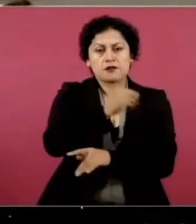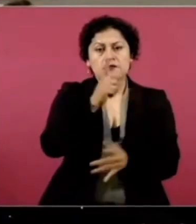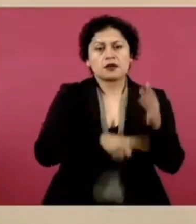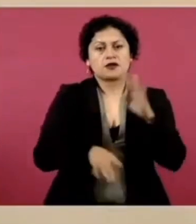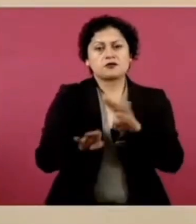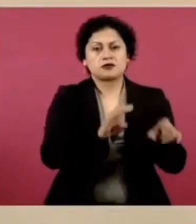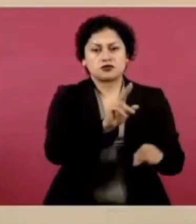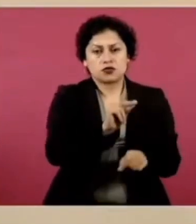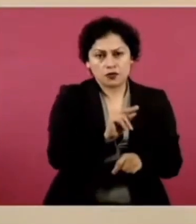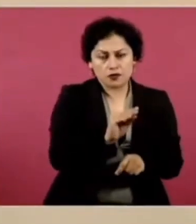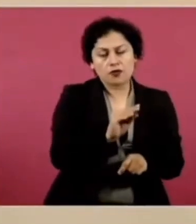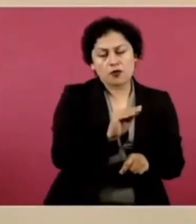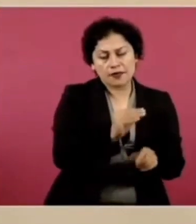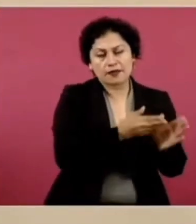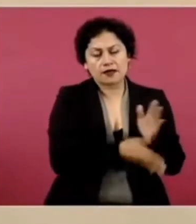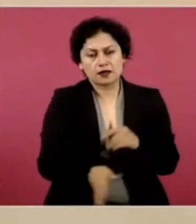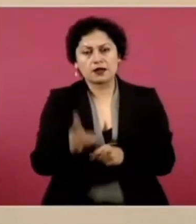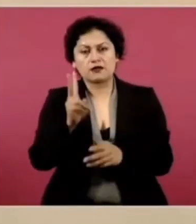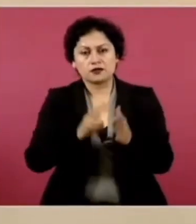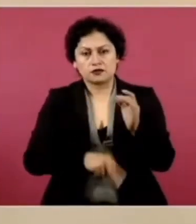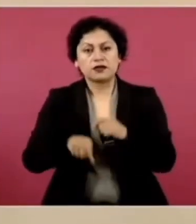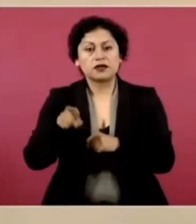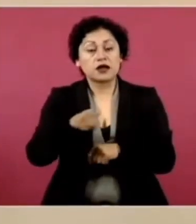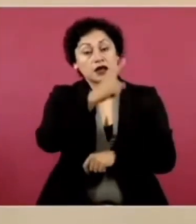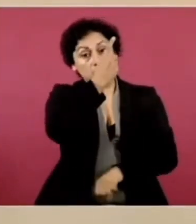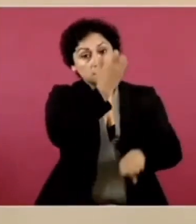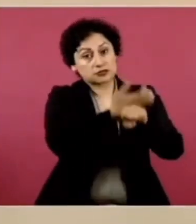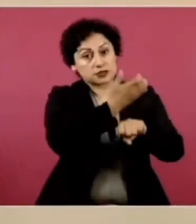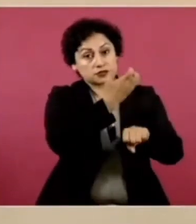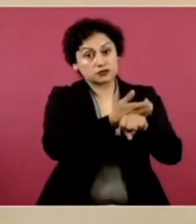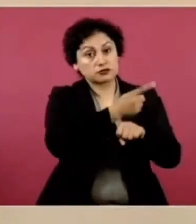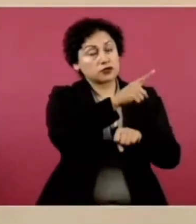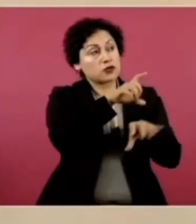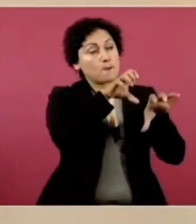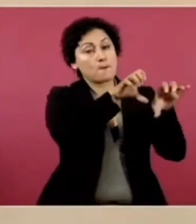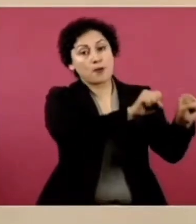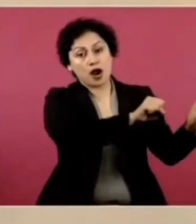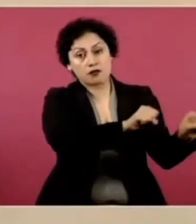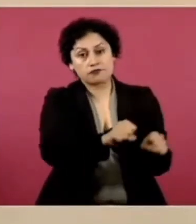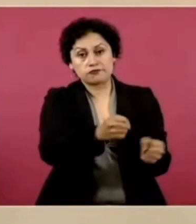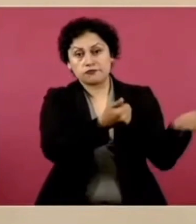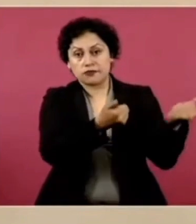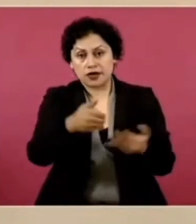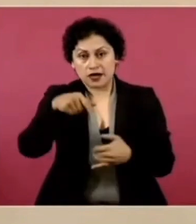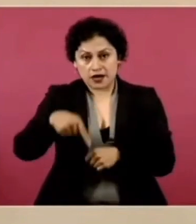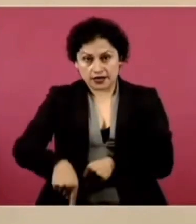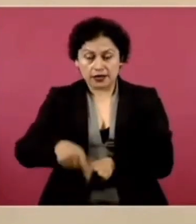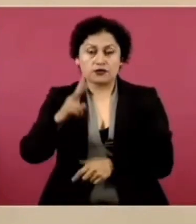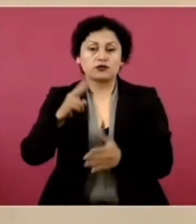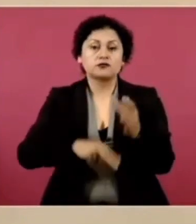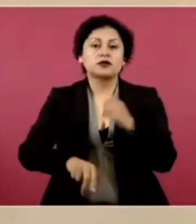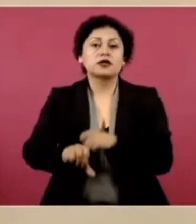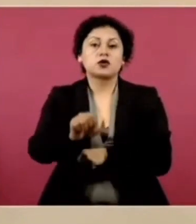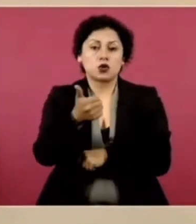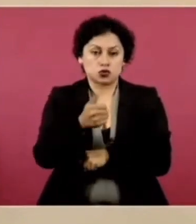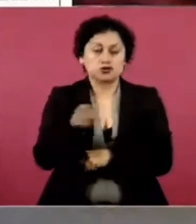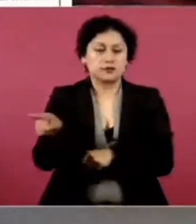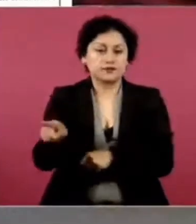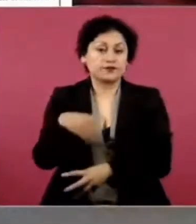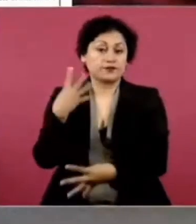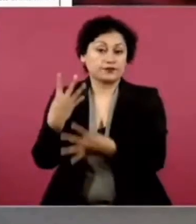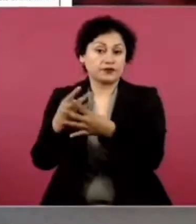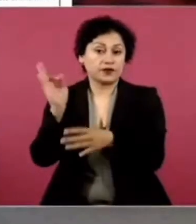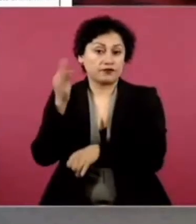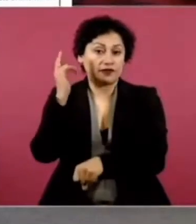2000 y fue detenido en Estados Unidos y extraditado a México en 2011. Su traslado al penal federal se